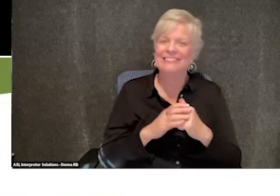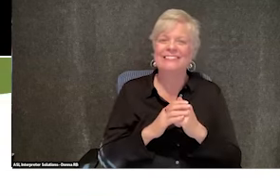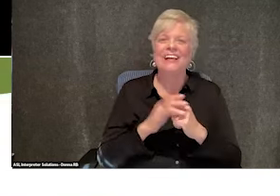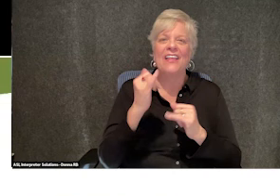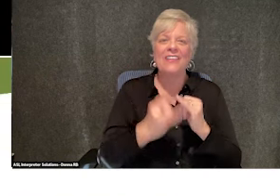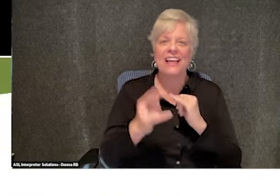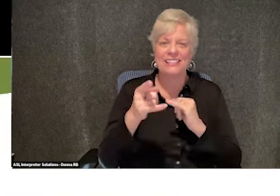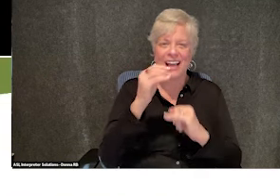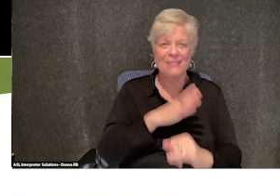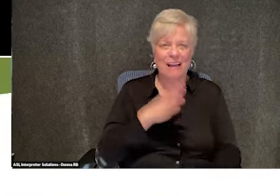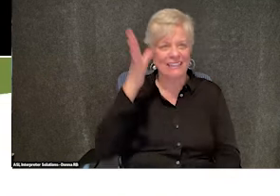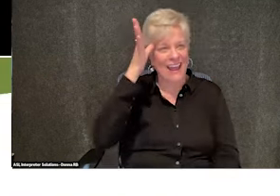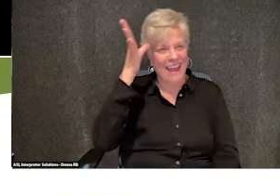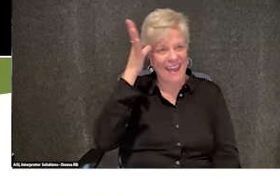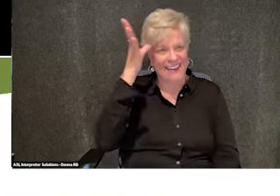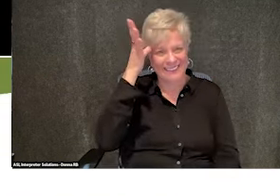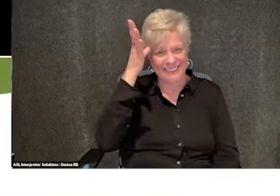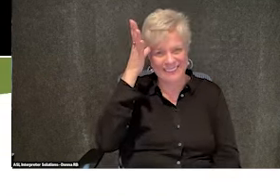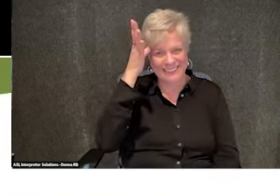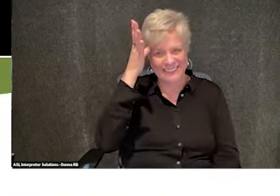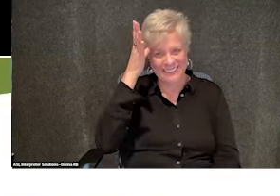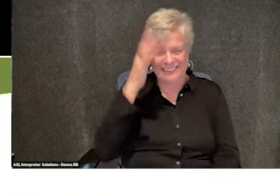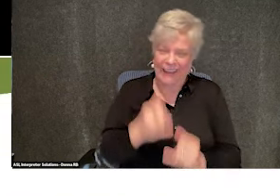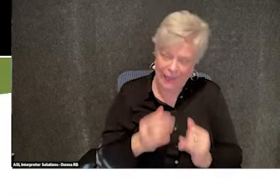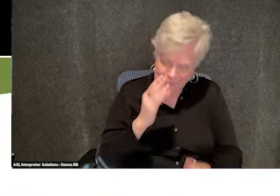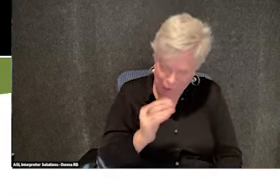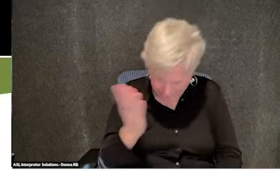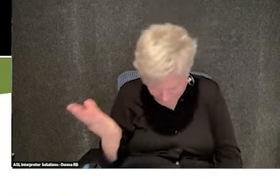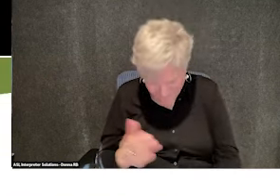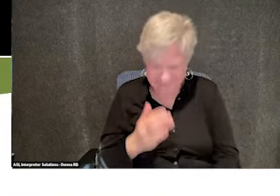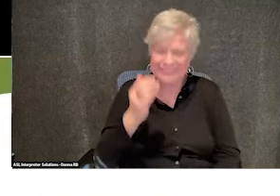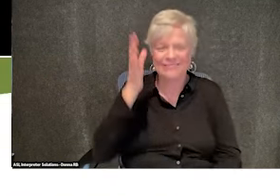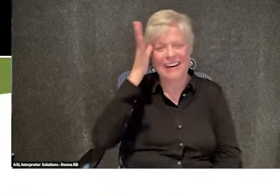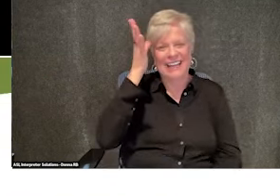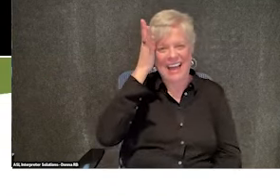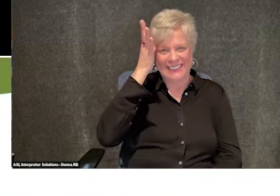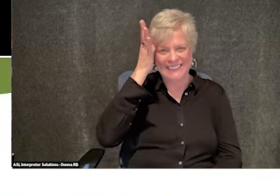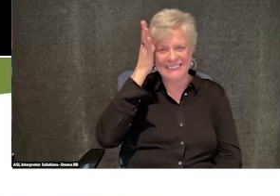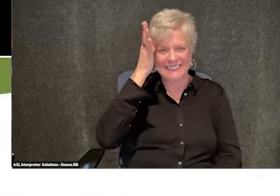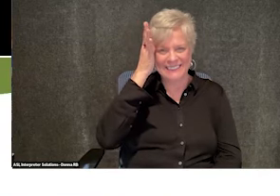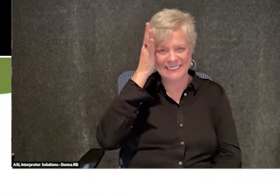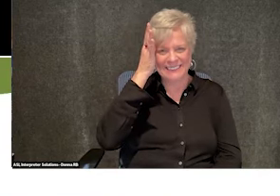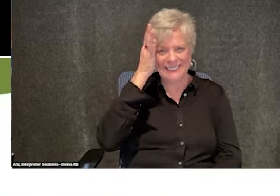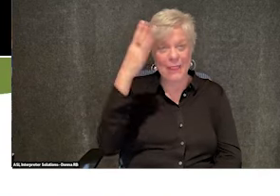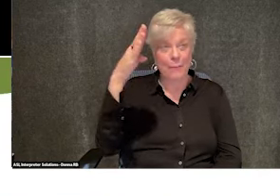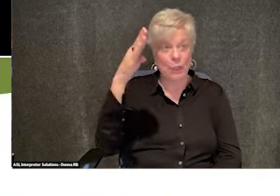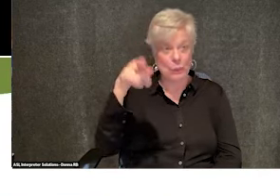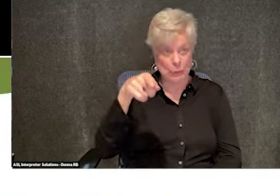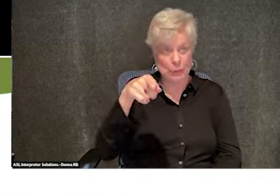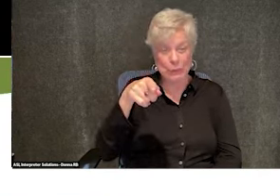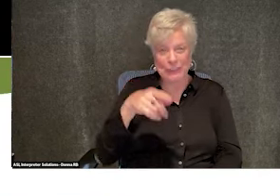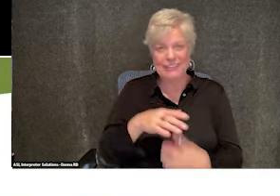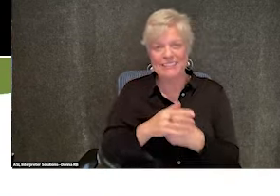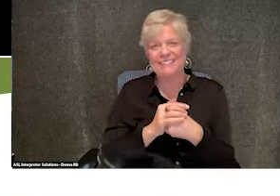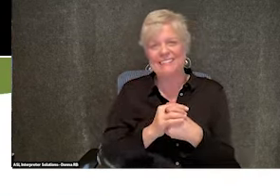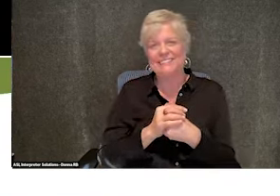todo mi equipo de apoyo, esos son todas las personas que le apoyan, sí, y creo que un buen punto. O sea, el tío